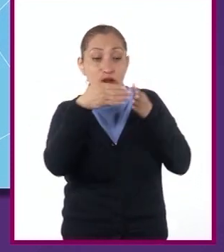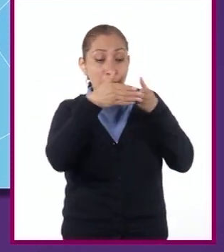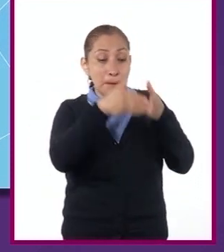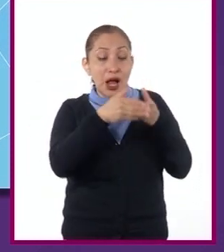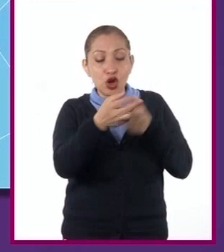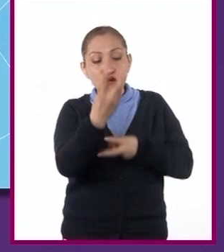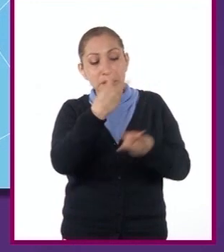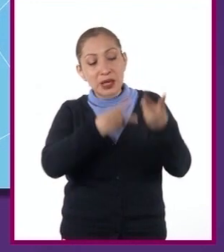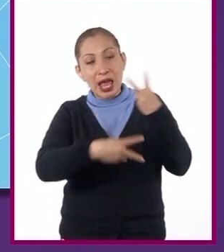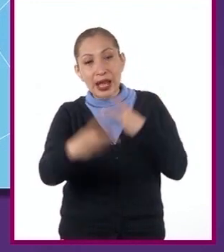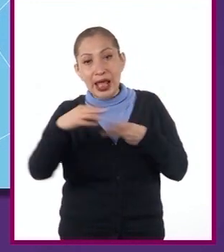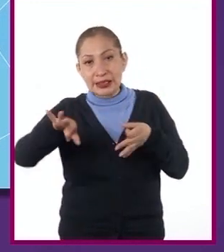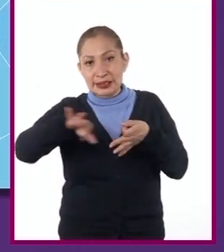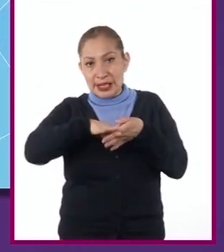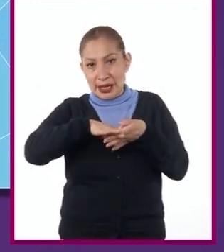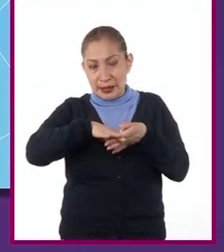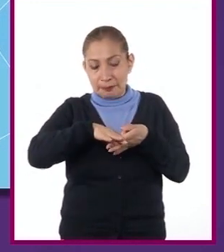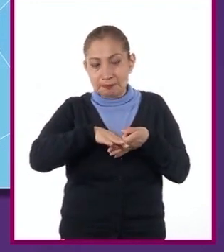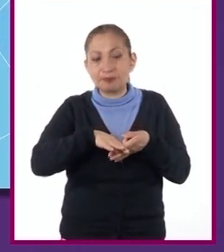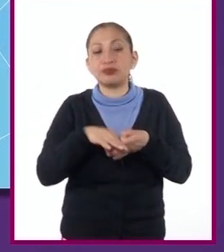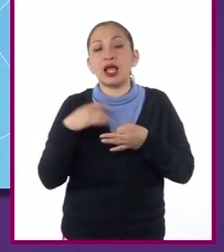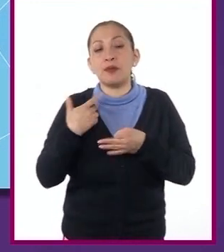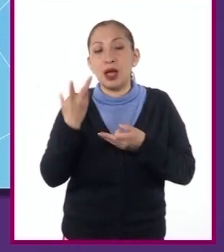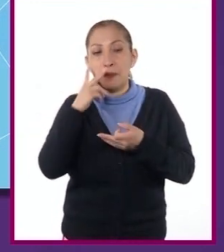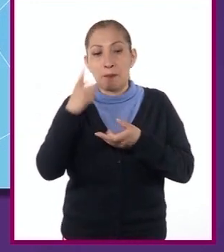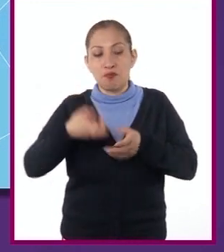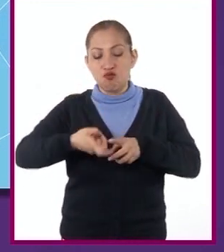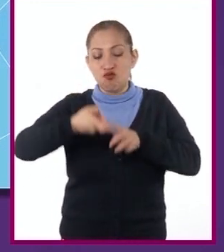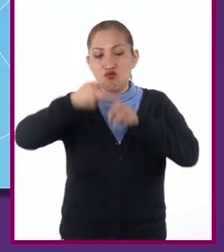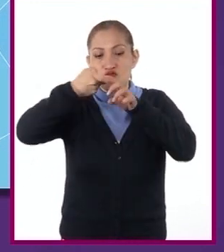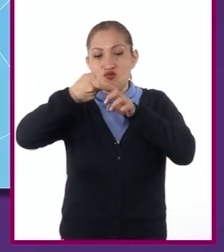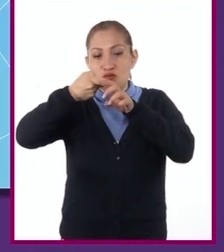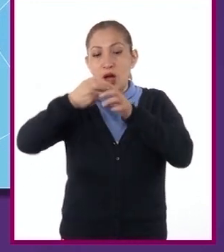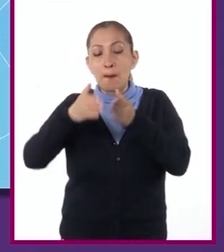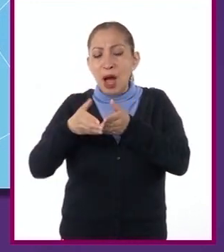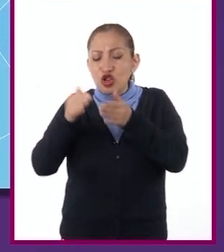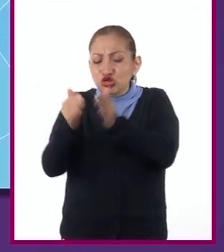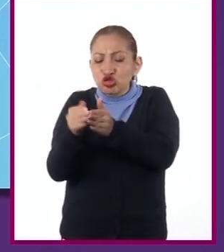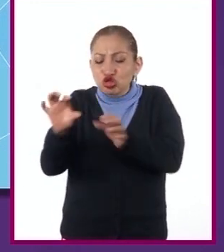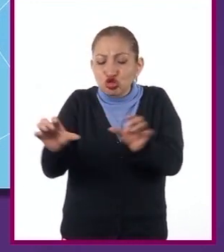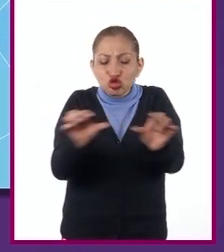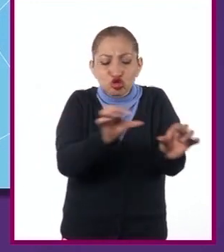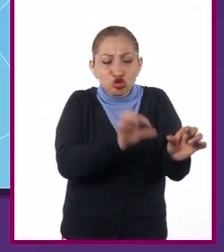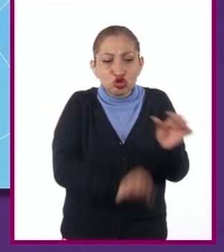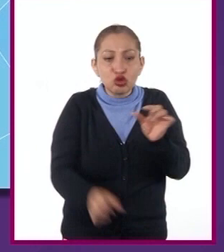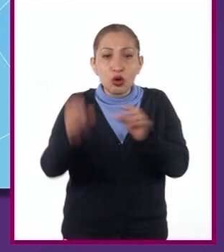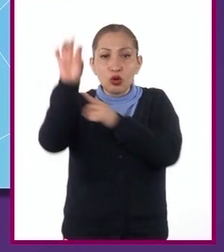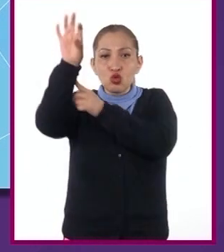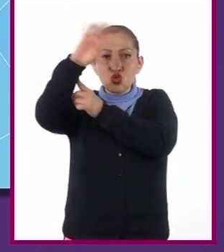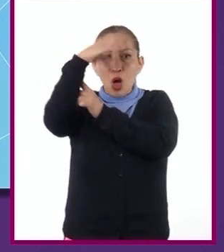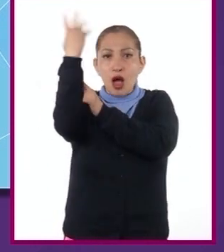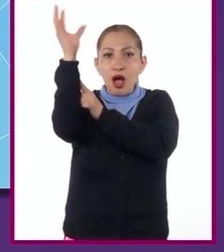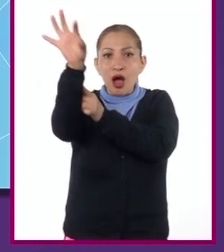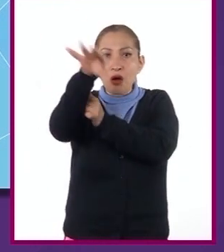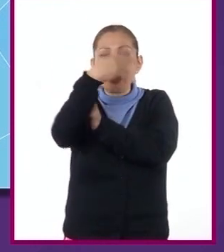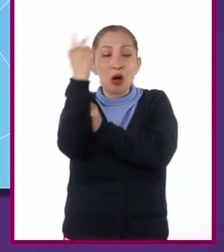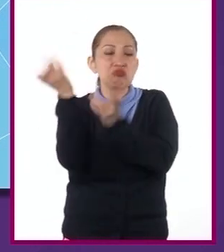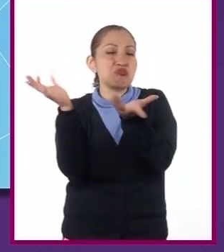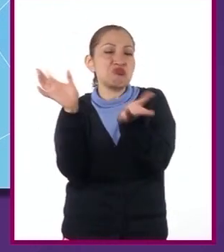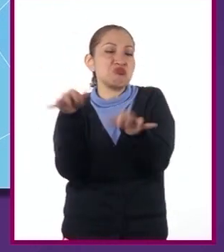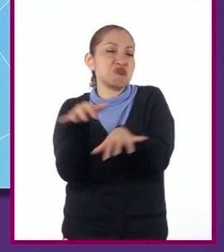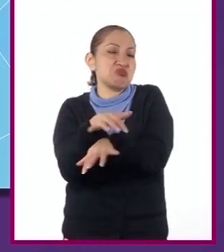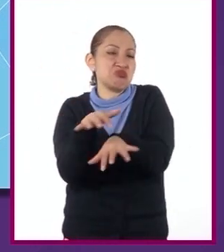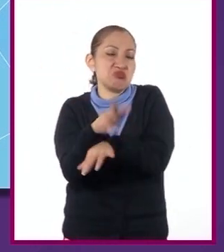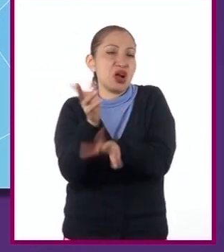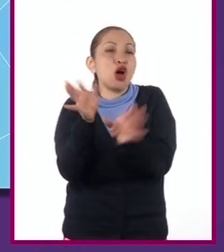se acercan a la costa. Vemos cargadores, pequeños barcos y faros rústicos que tal vez funcionaban